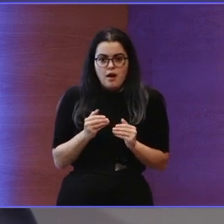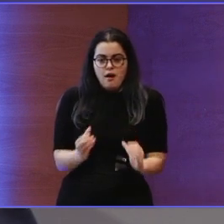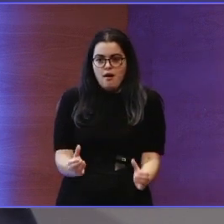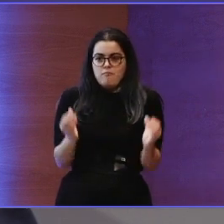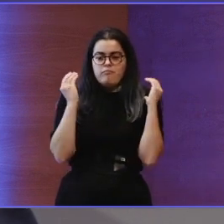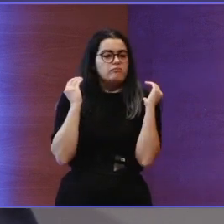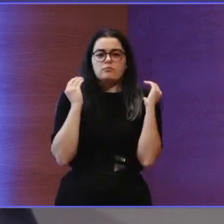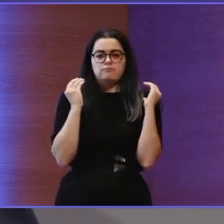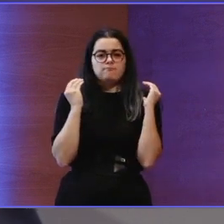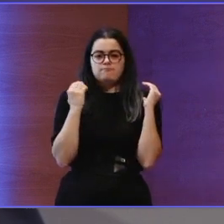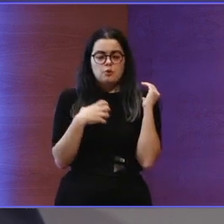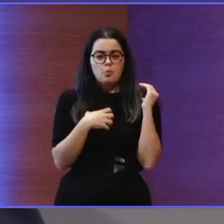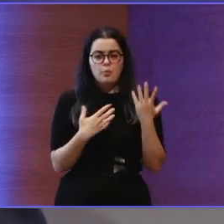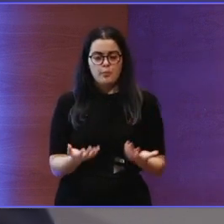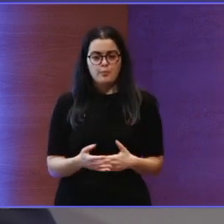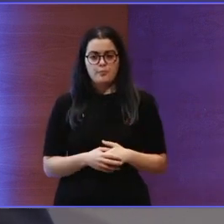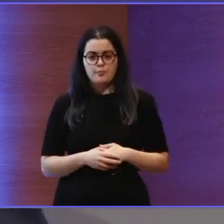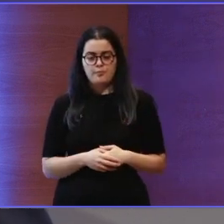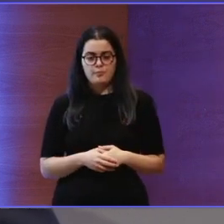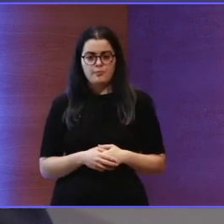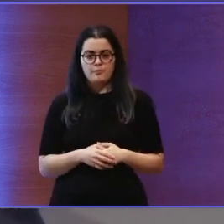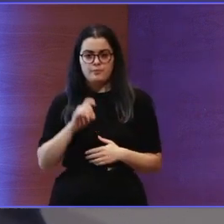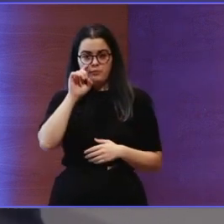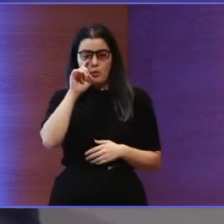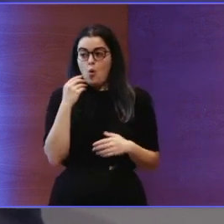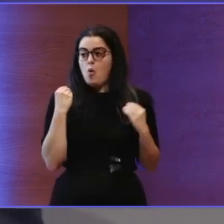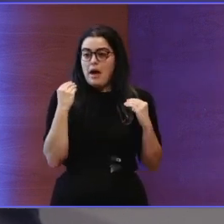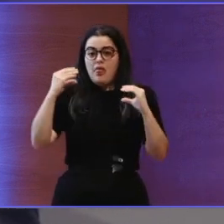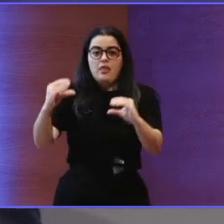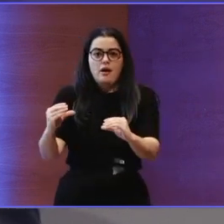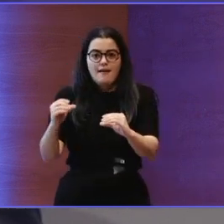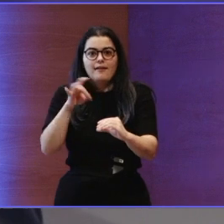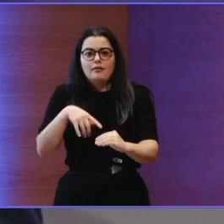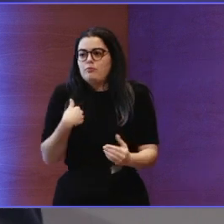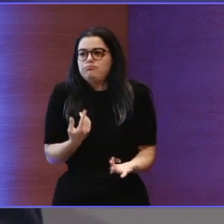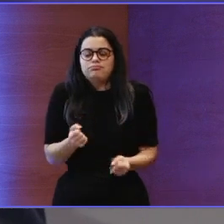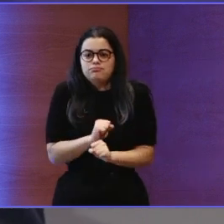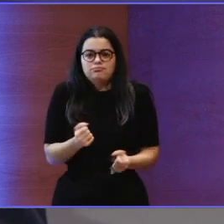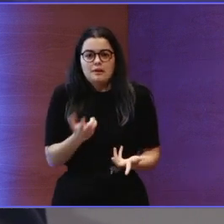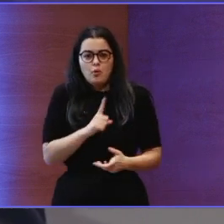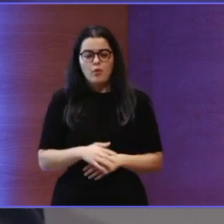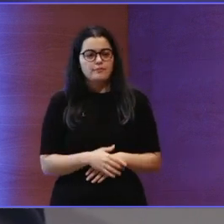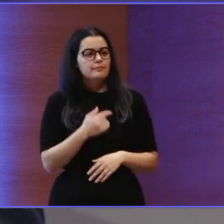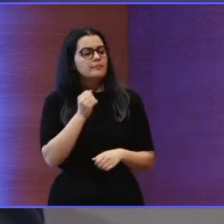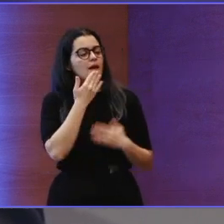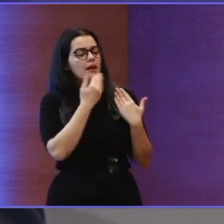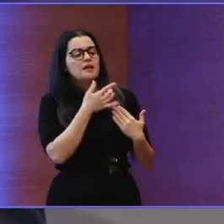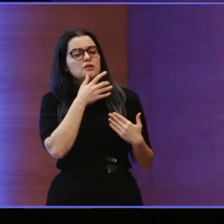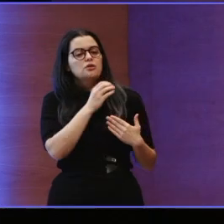tarea o para o para delegar No gracias ó alguna